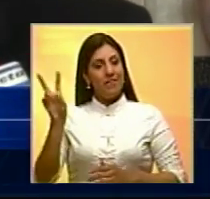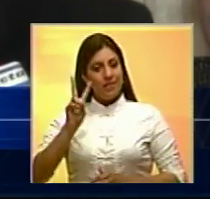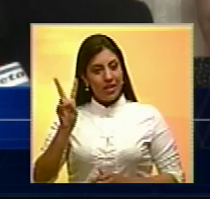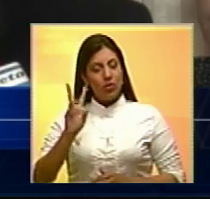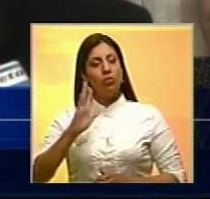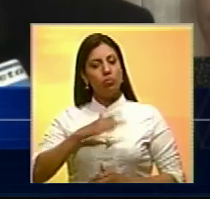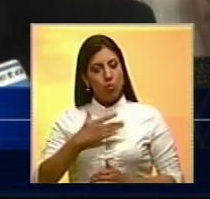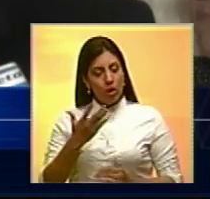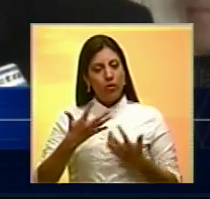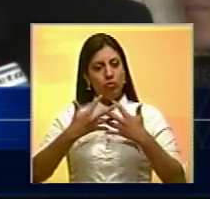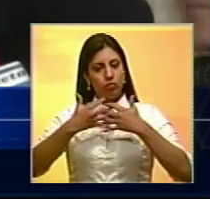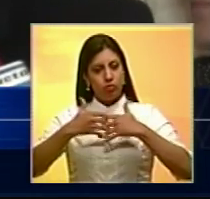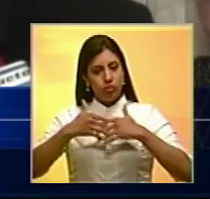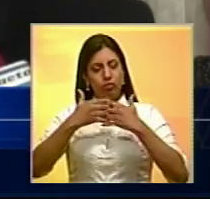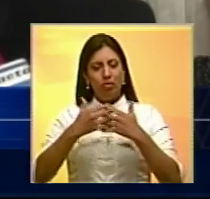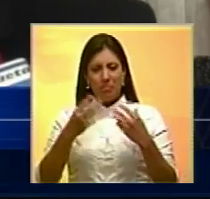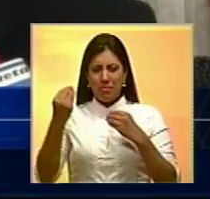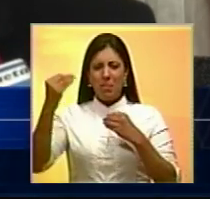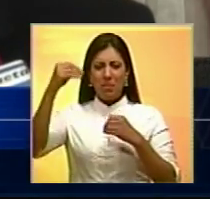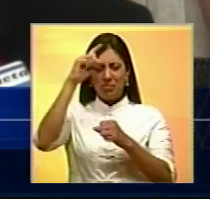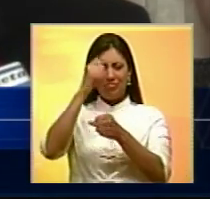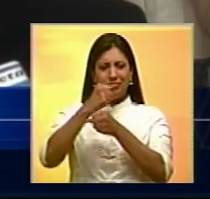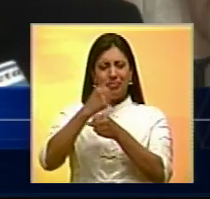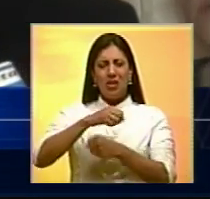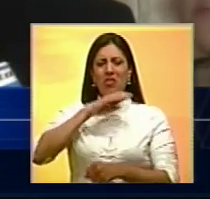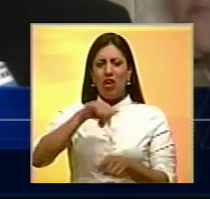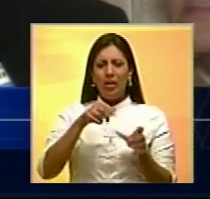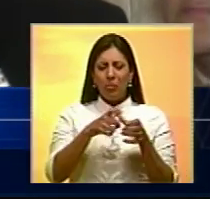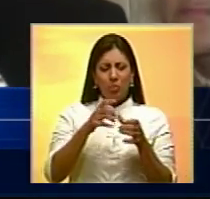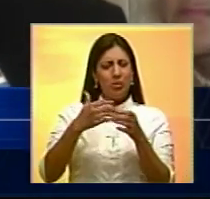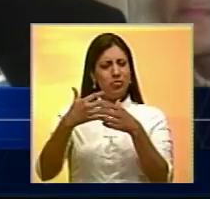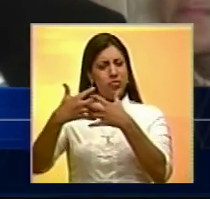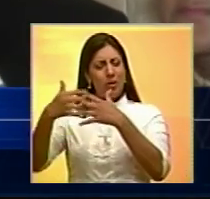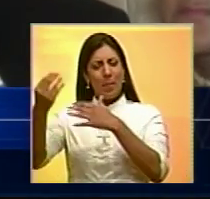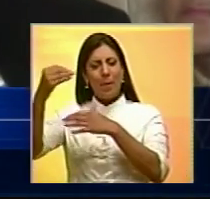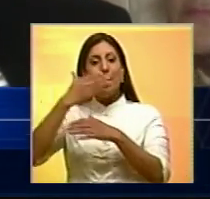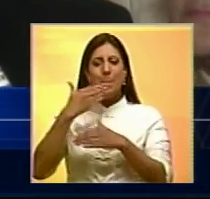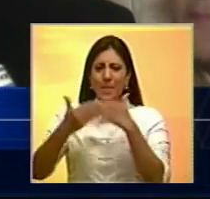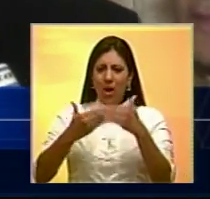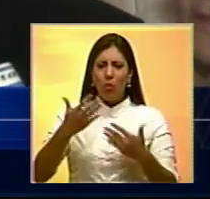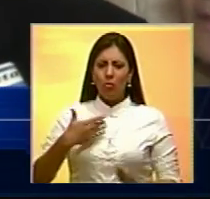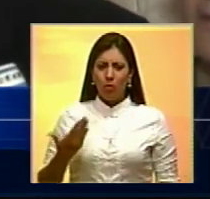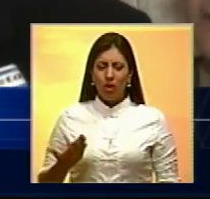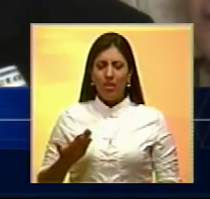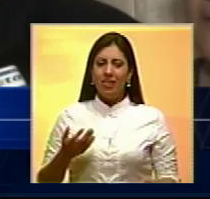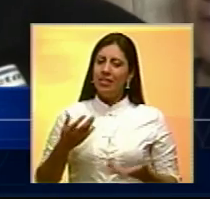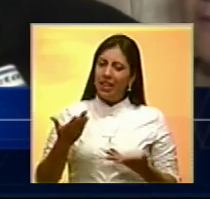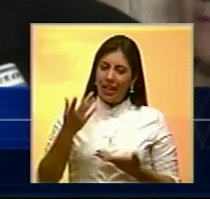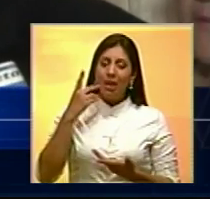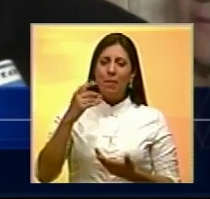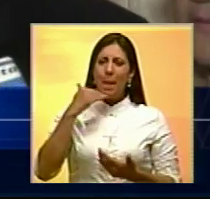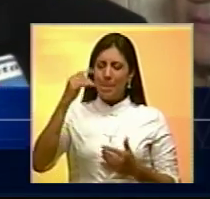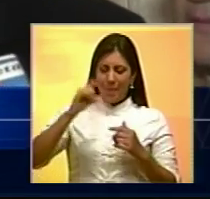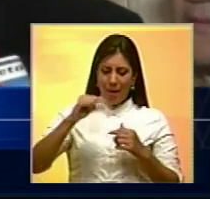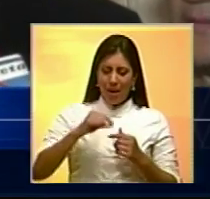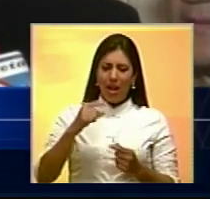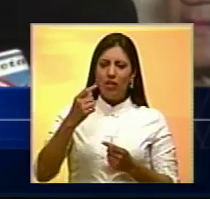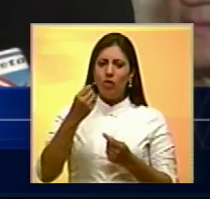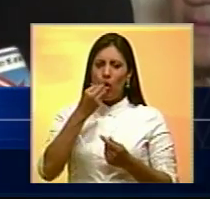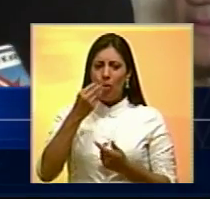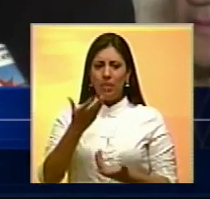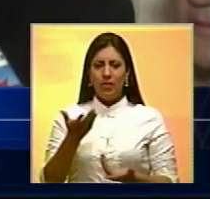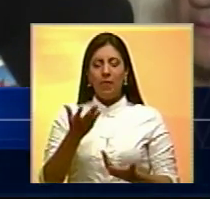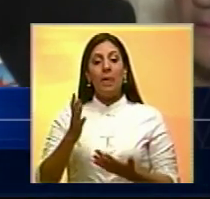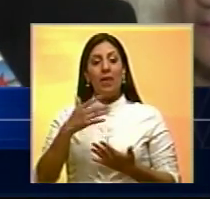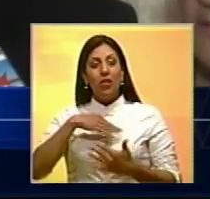Venezuela puede producir mucho más de lo que está produciendo y puede producirlo mucho mejor. O sea, que cuesten menos dinero,